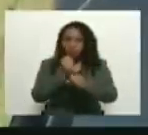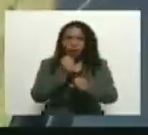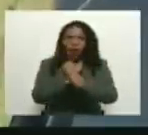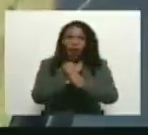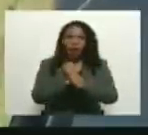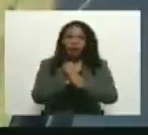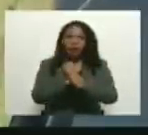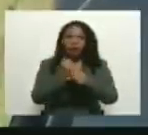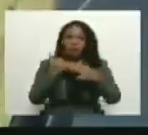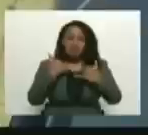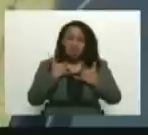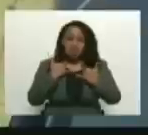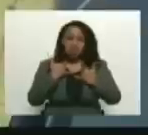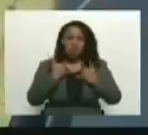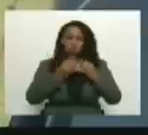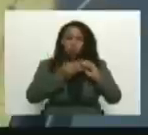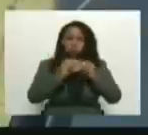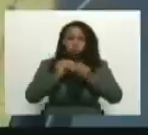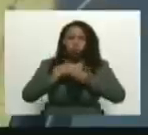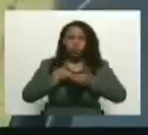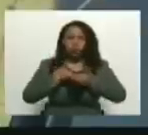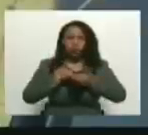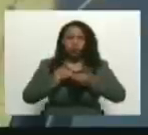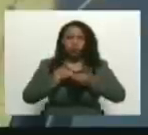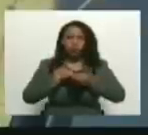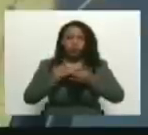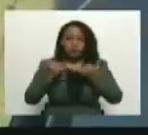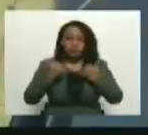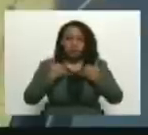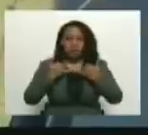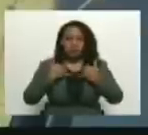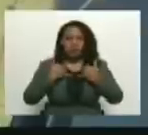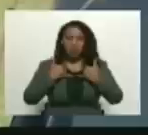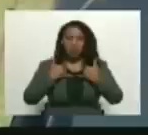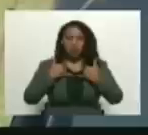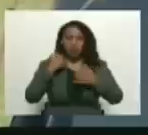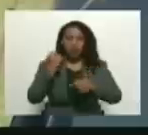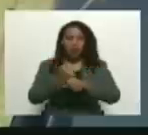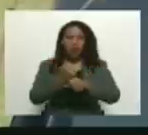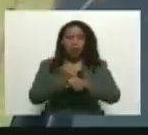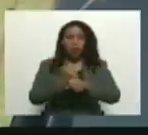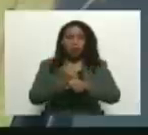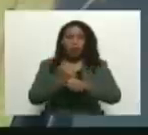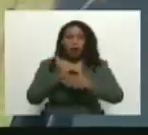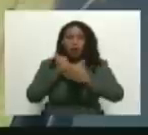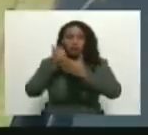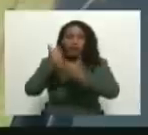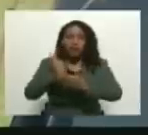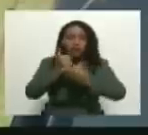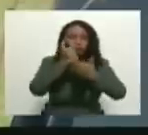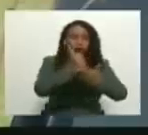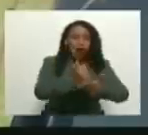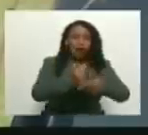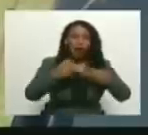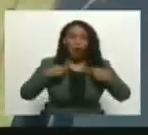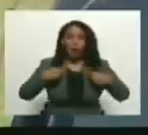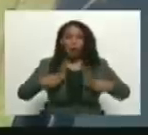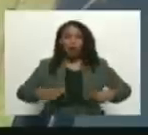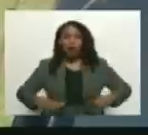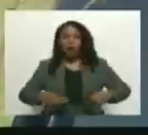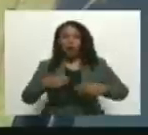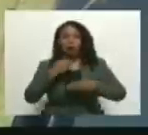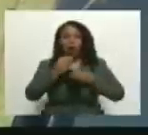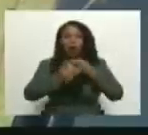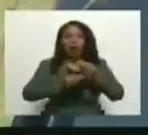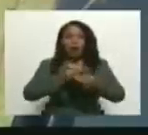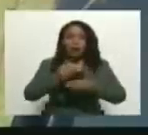ser útil, por encima de todo ser útil a la causa de la sociedad, a la causa humana y en este caso a